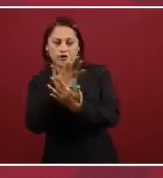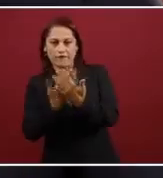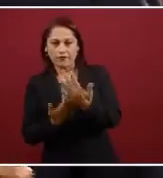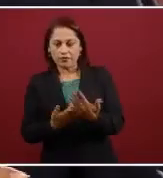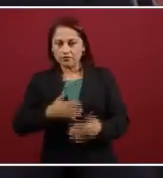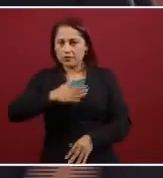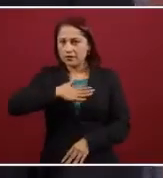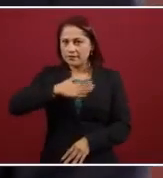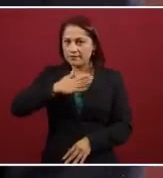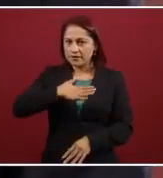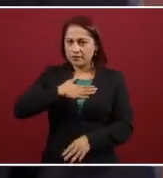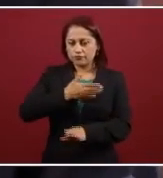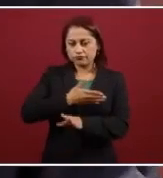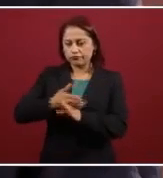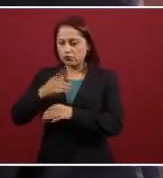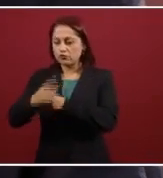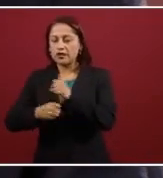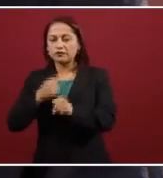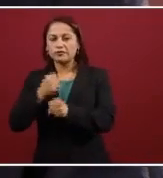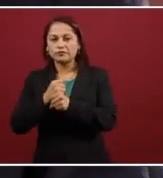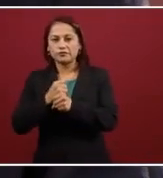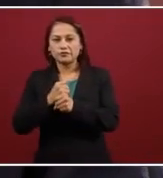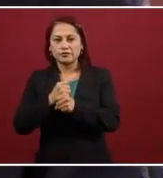no va a ser igual.